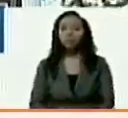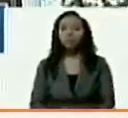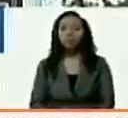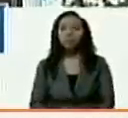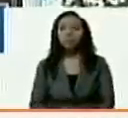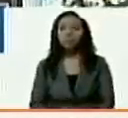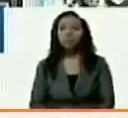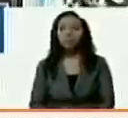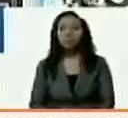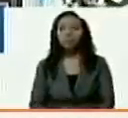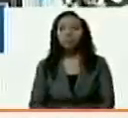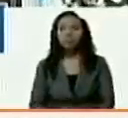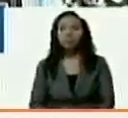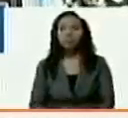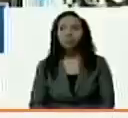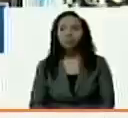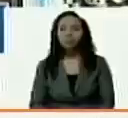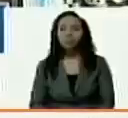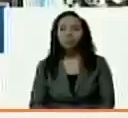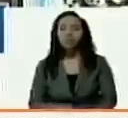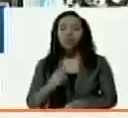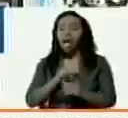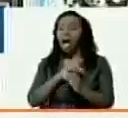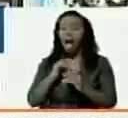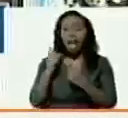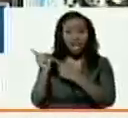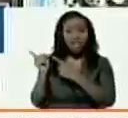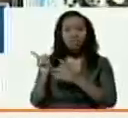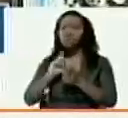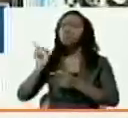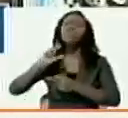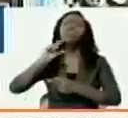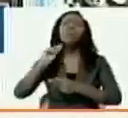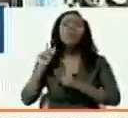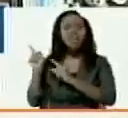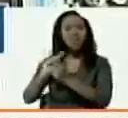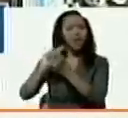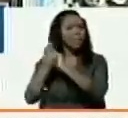No, que ahora ellos cambiaron, no van a cambiar.